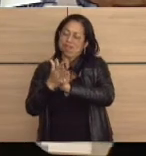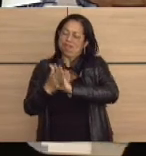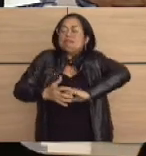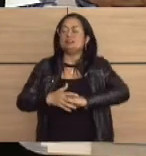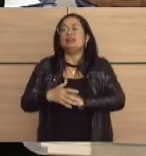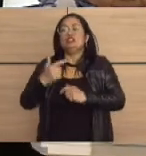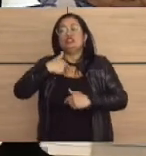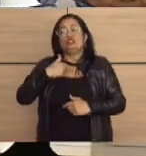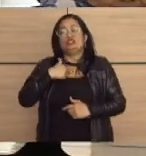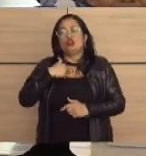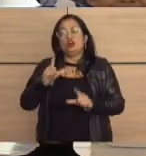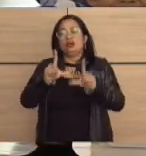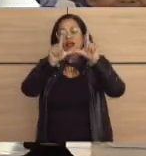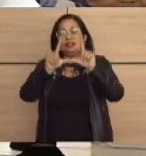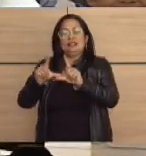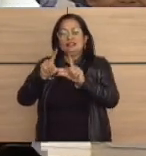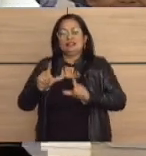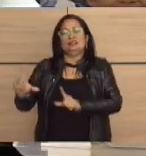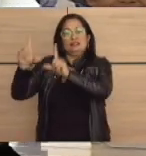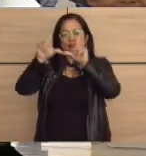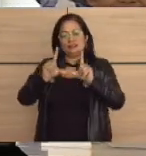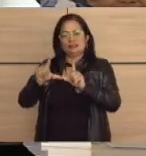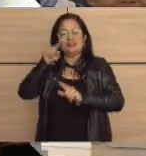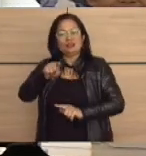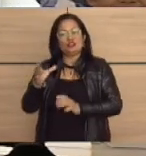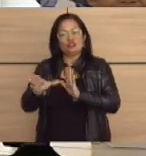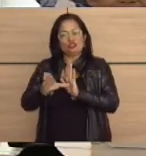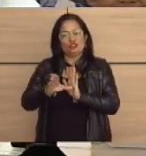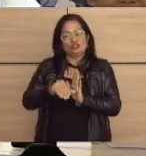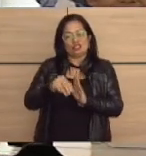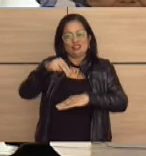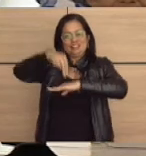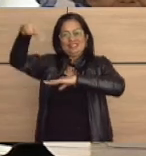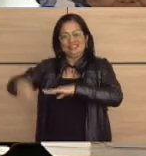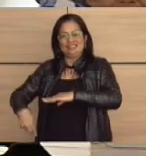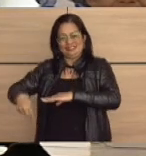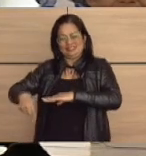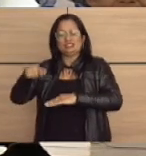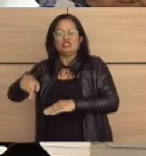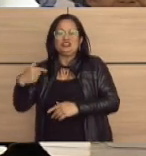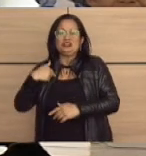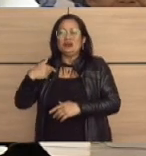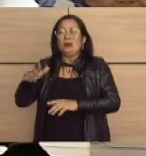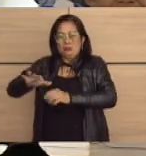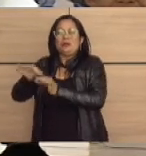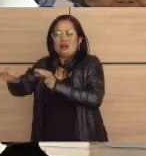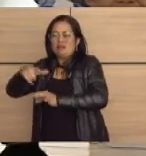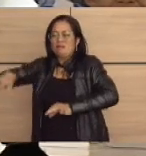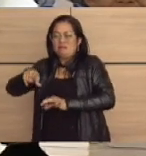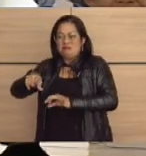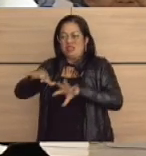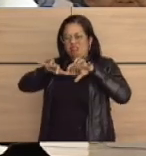Soy licenciado en Sociales de la Universidad de Nariño. Vengo de ese pueblo masacrado por Simón Bolívar en la Navidad